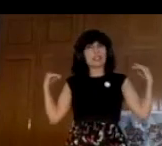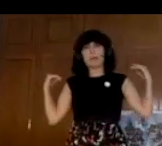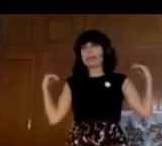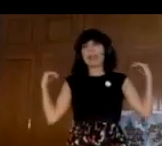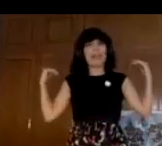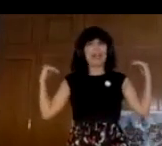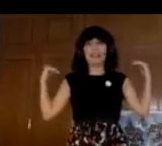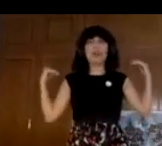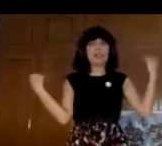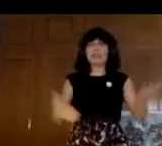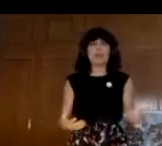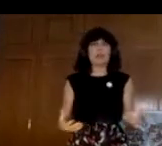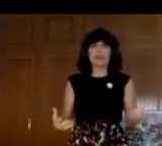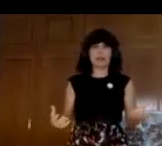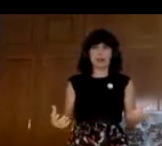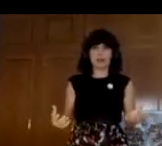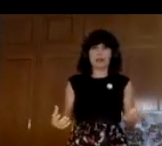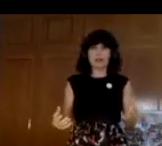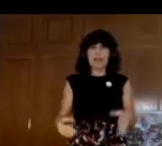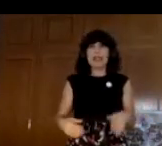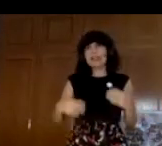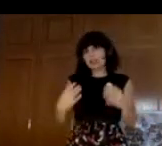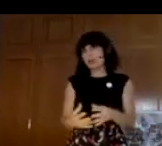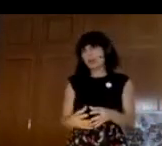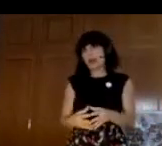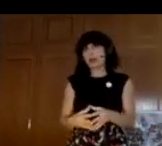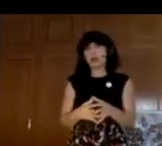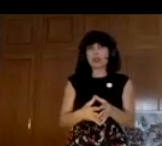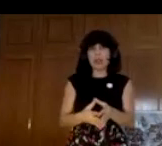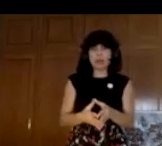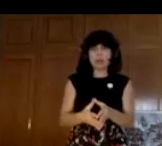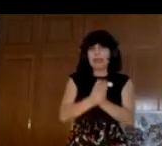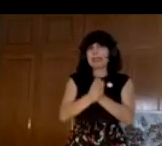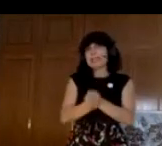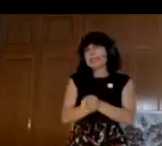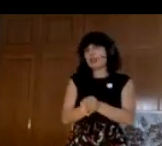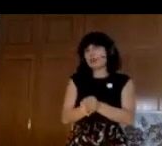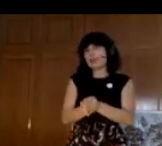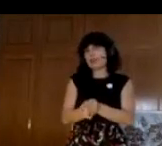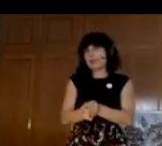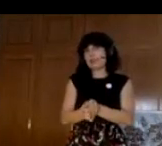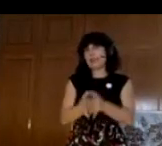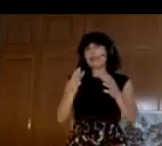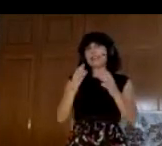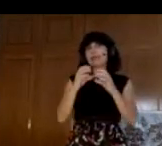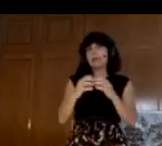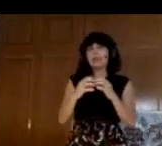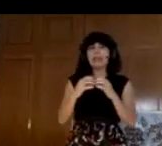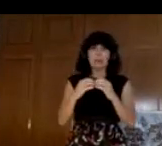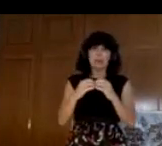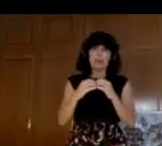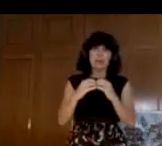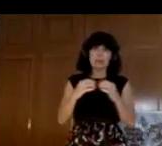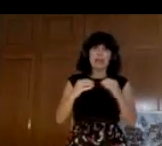que es que además no tienes seguridad económica. Eso es por un lado. Y por otro lado, la crisis económica también disminuye